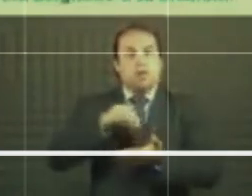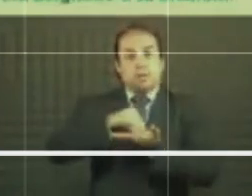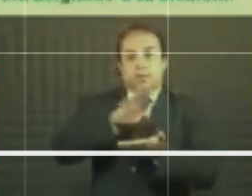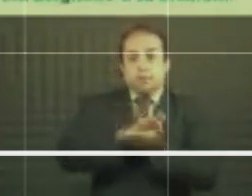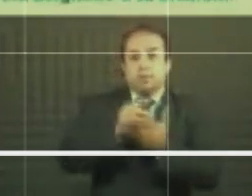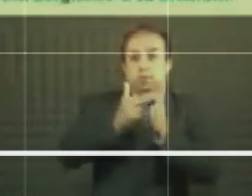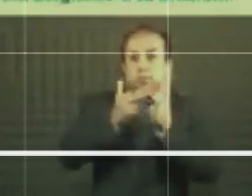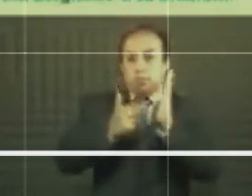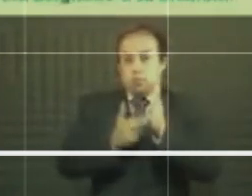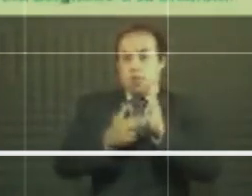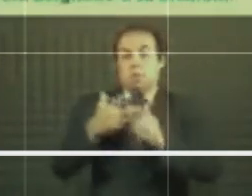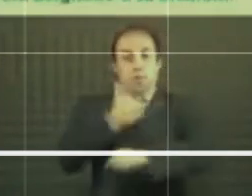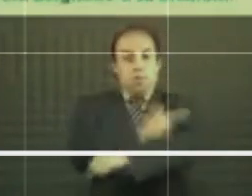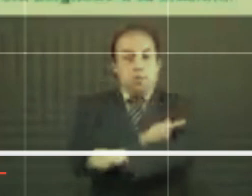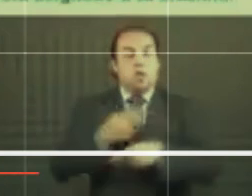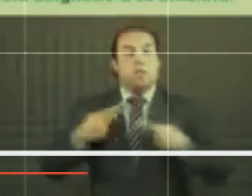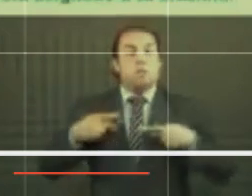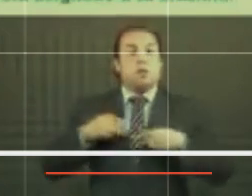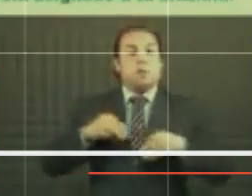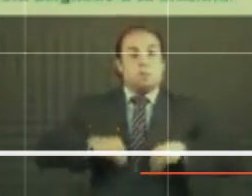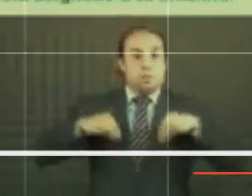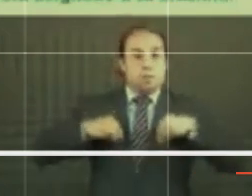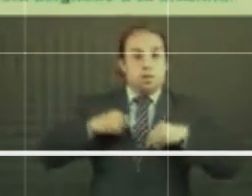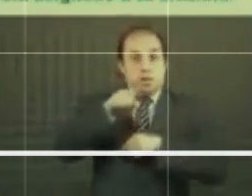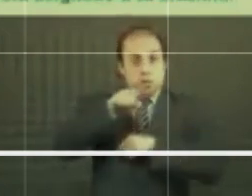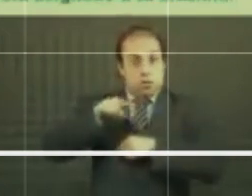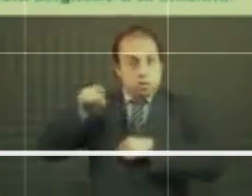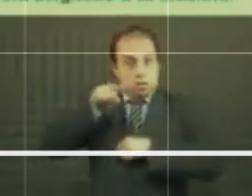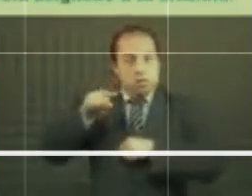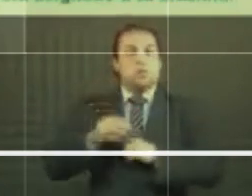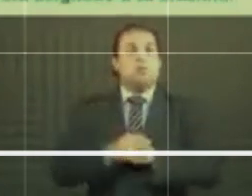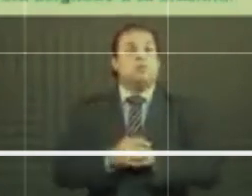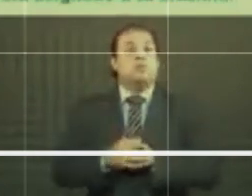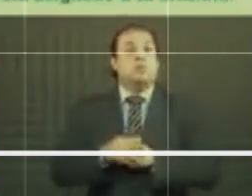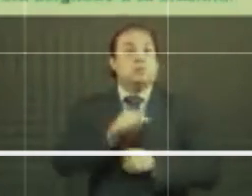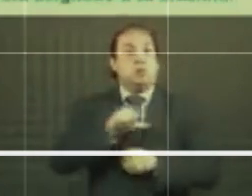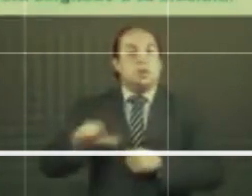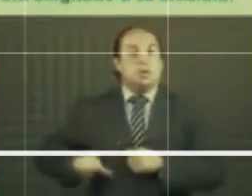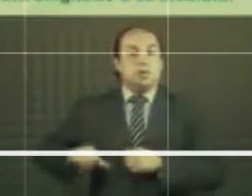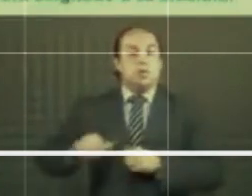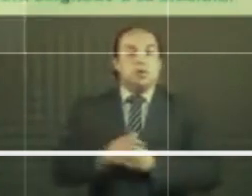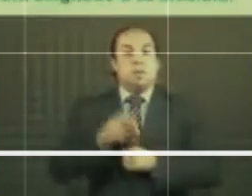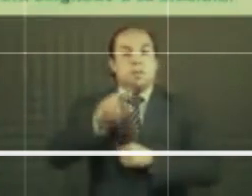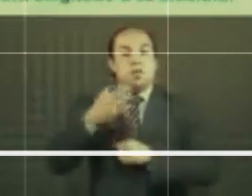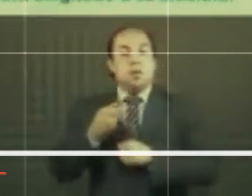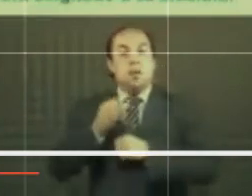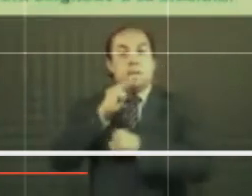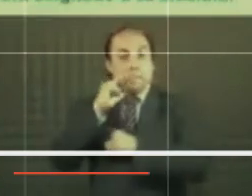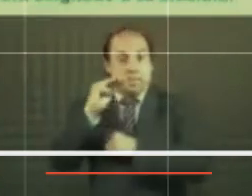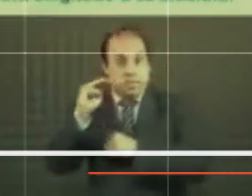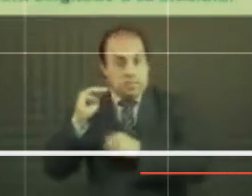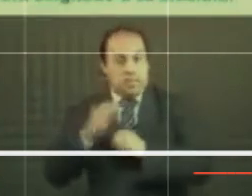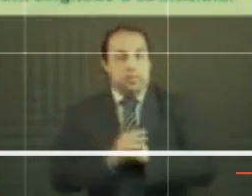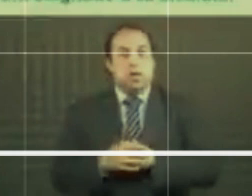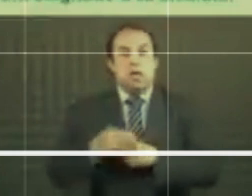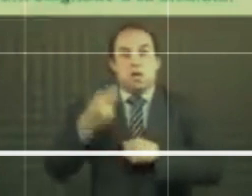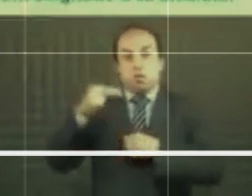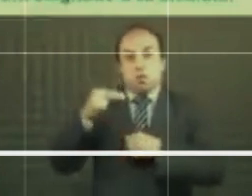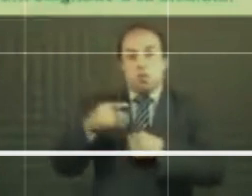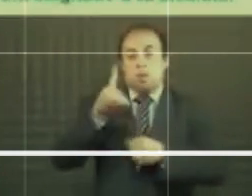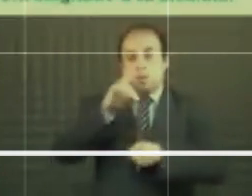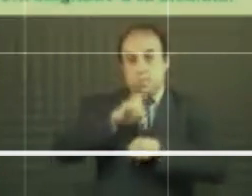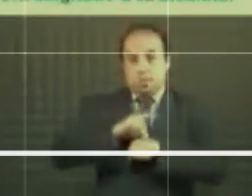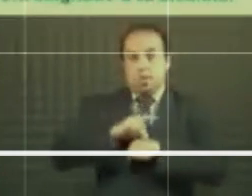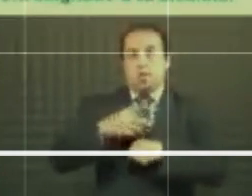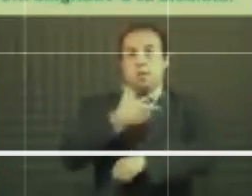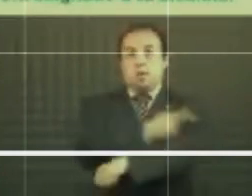vacunación. Y las personas de estas alcaldías, aquí hay un problema de texto, pero van a recibir un SMS con su nombre, día de vacunación, sede y